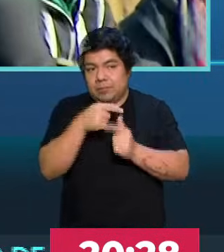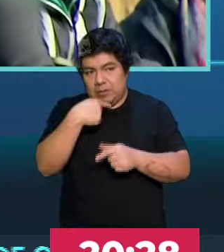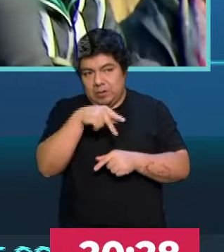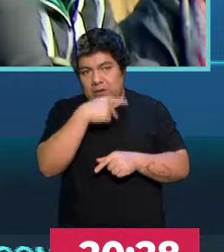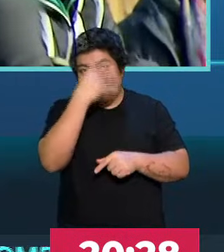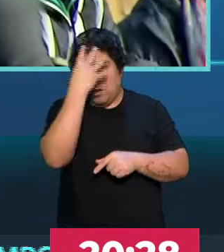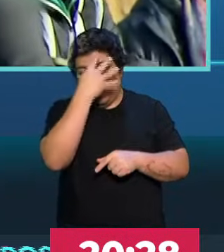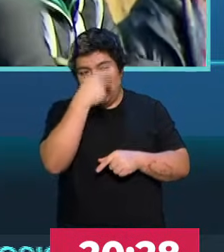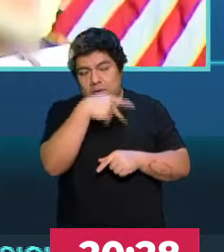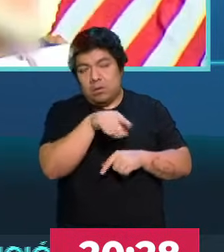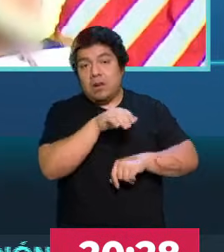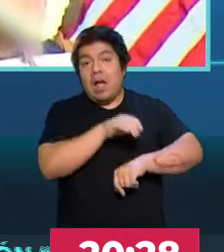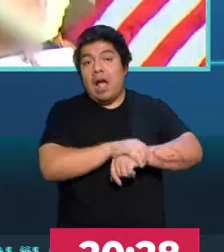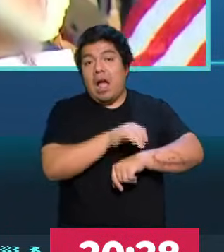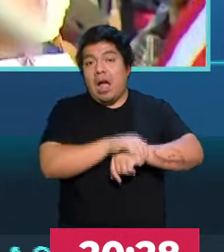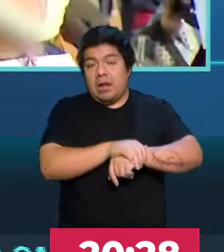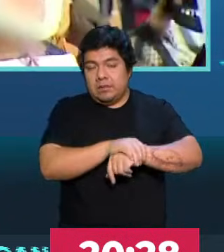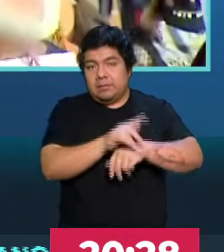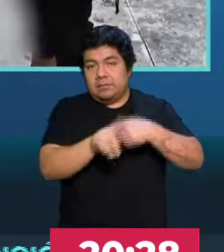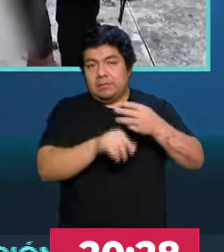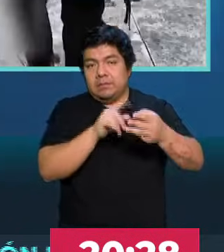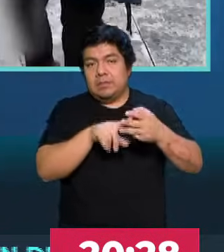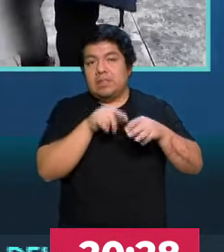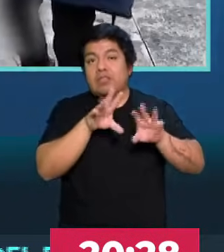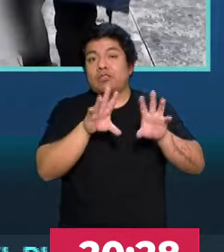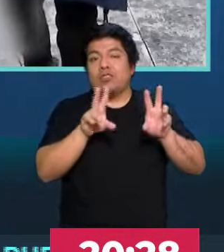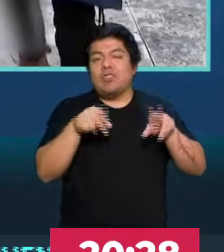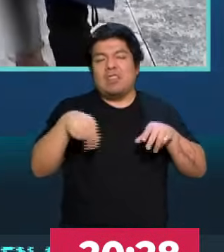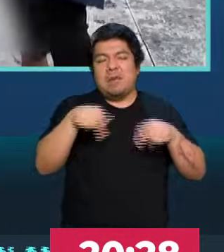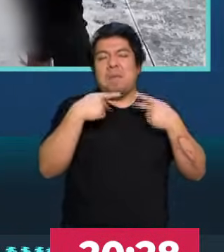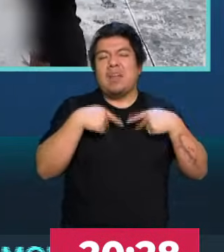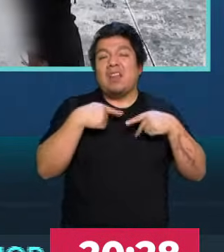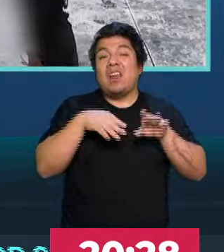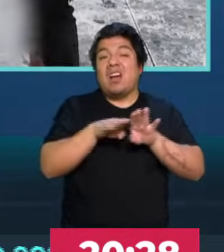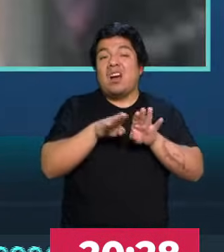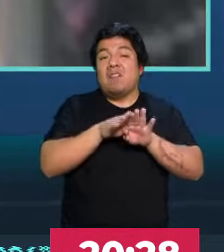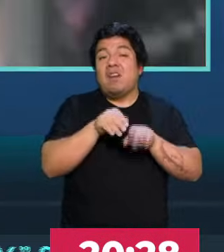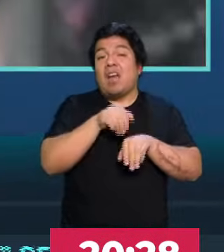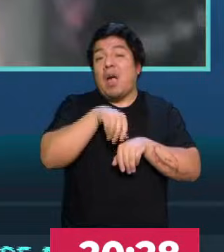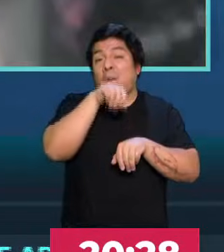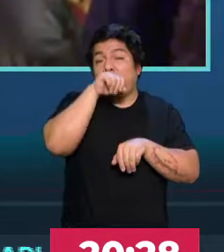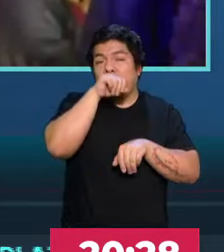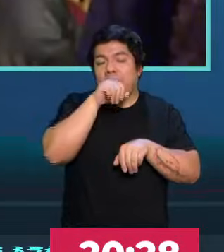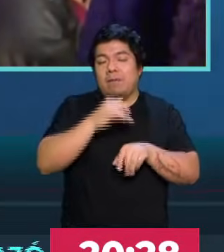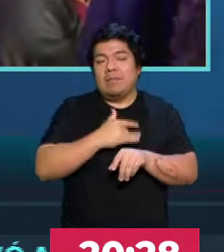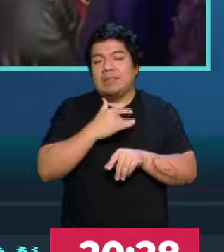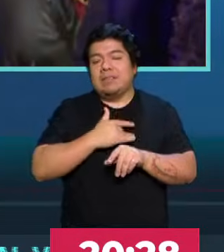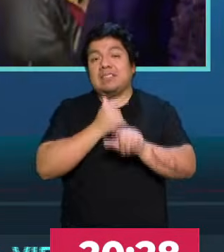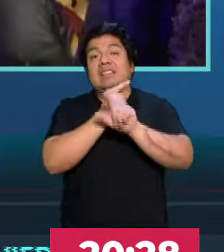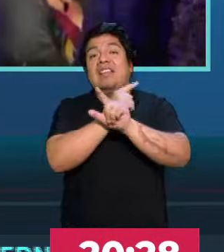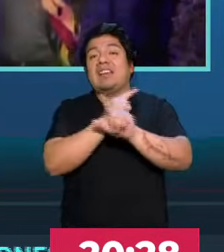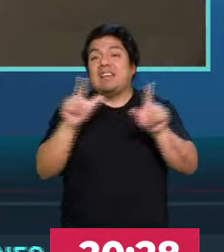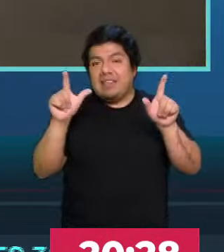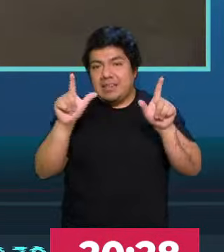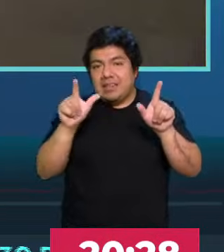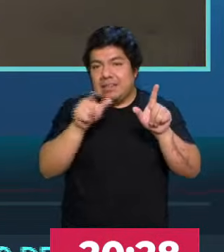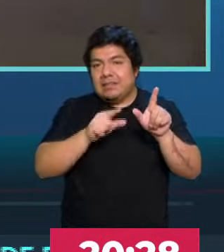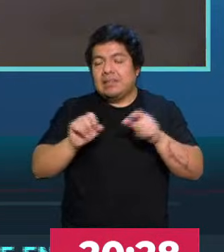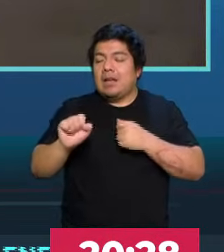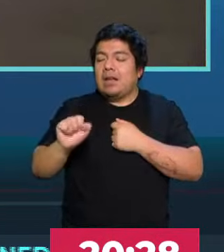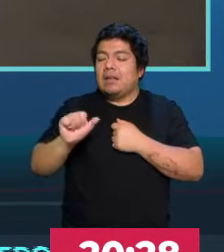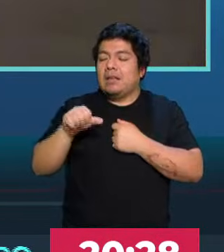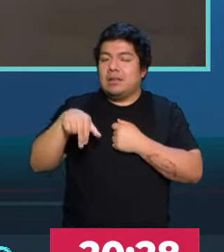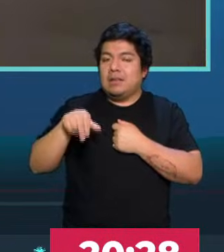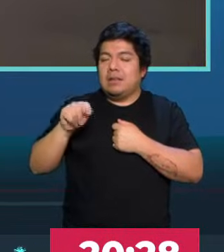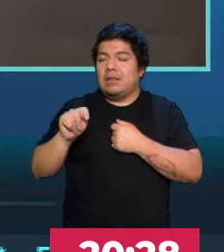amigos, ¿no? y sus Dobermans, es como muy liberal esto de que sean santuario.